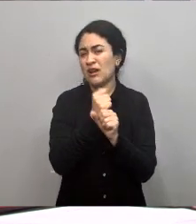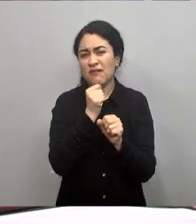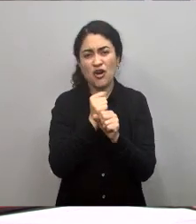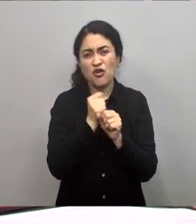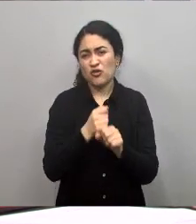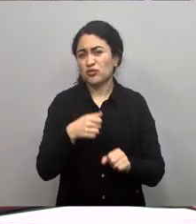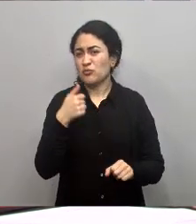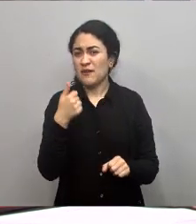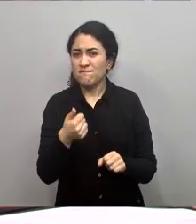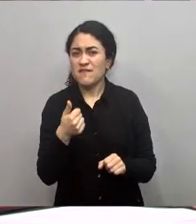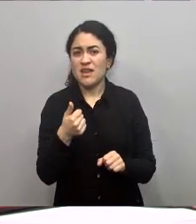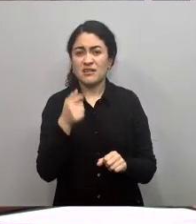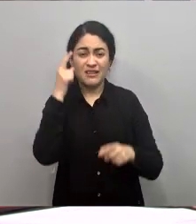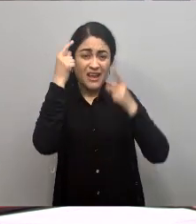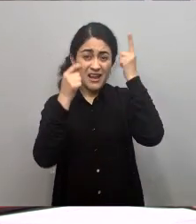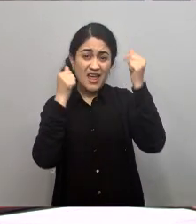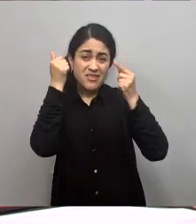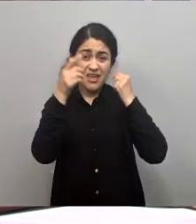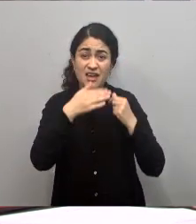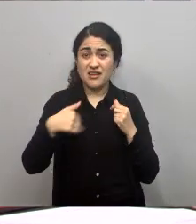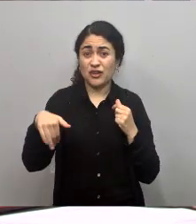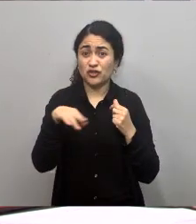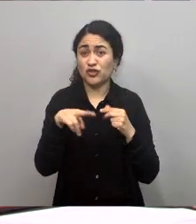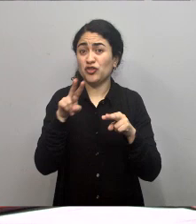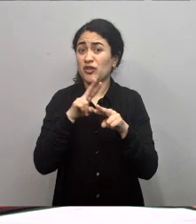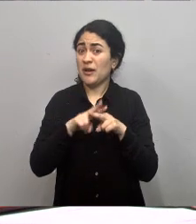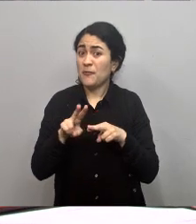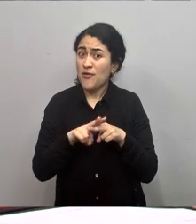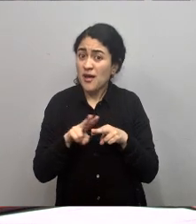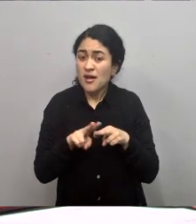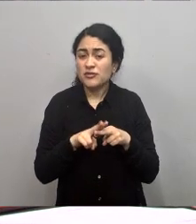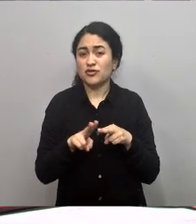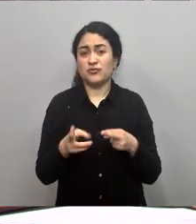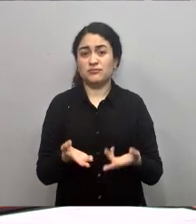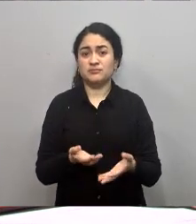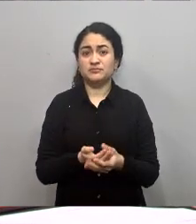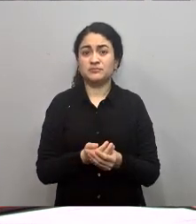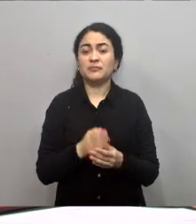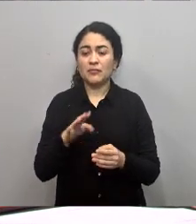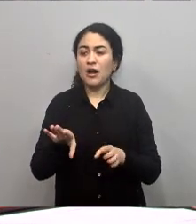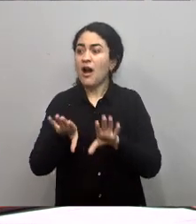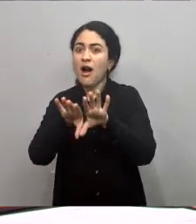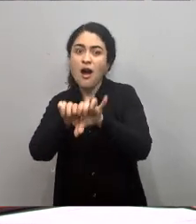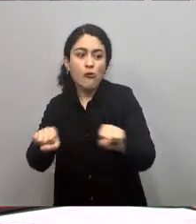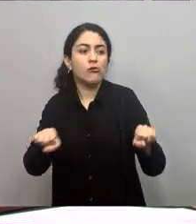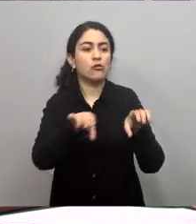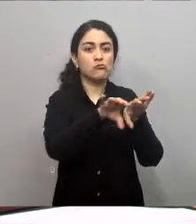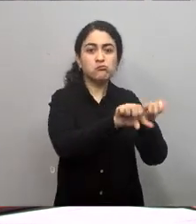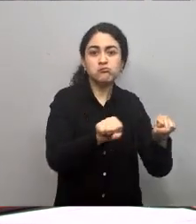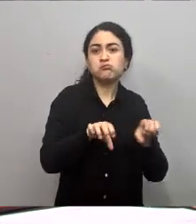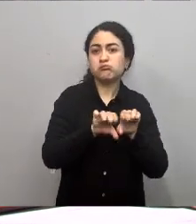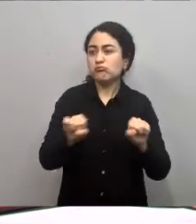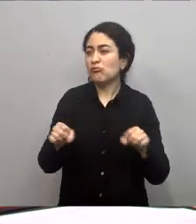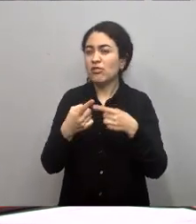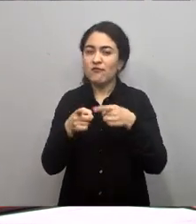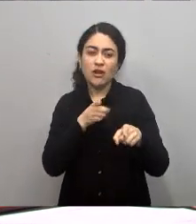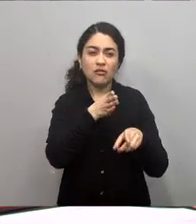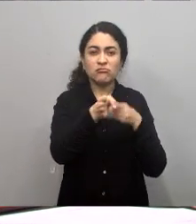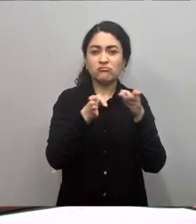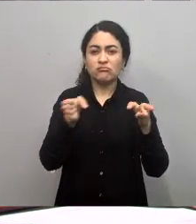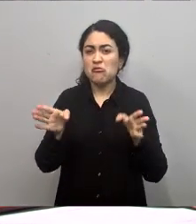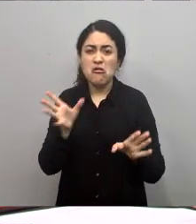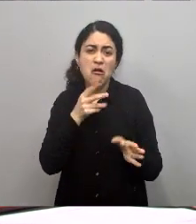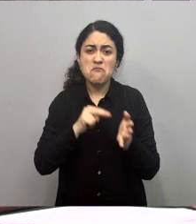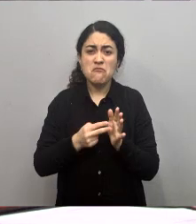bastante bien en las iniciativas que nosotros hemos estado alcanzando a llegar a acuerdos de manera muy, muy transversal. En eso no hemos